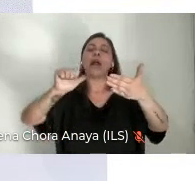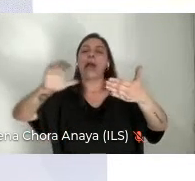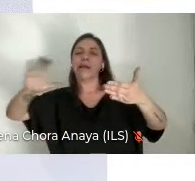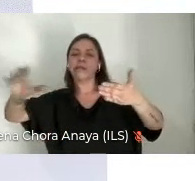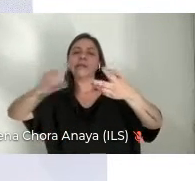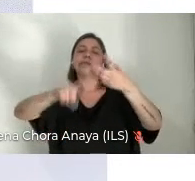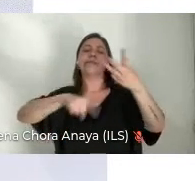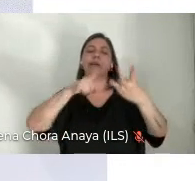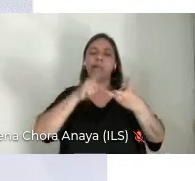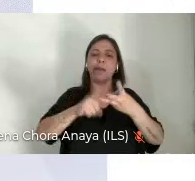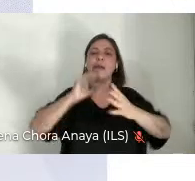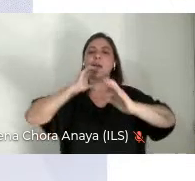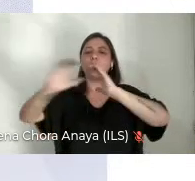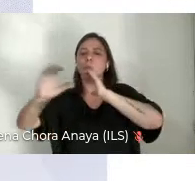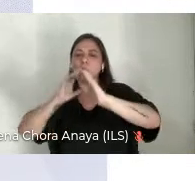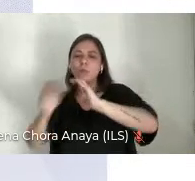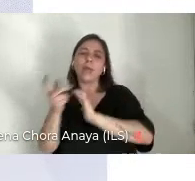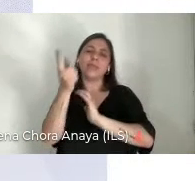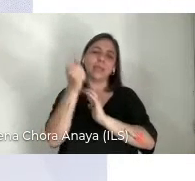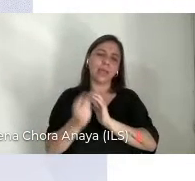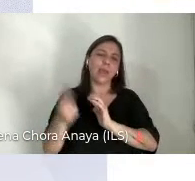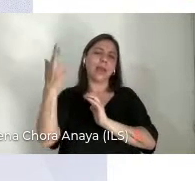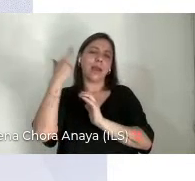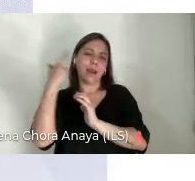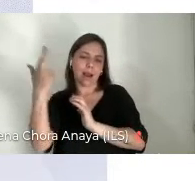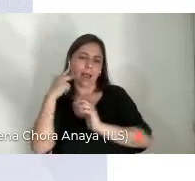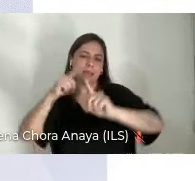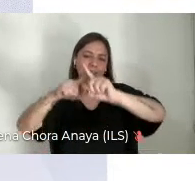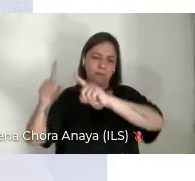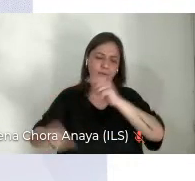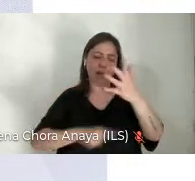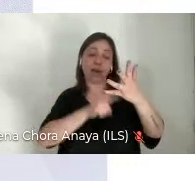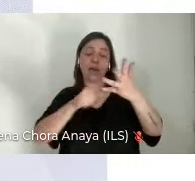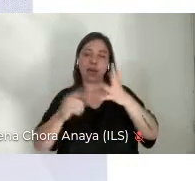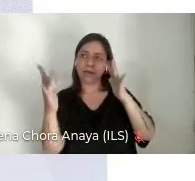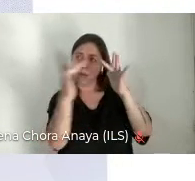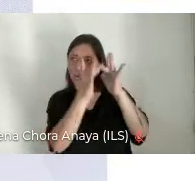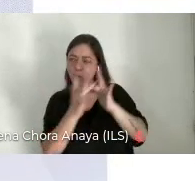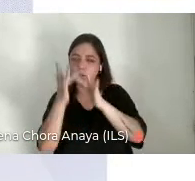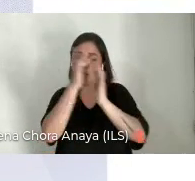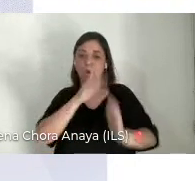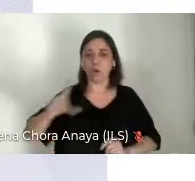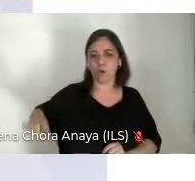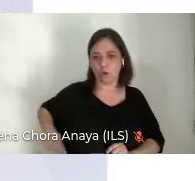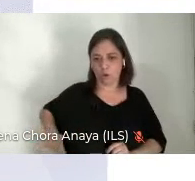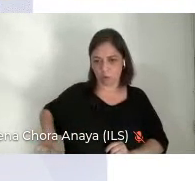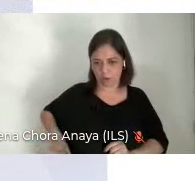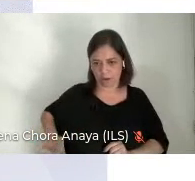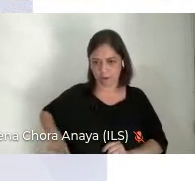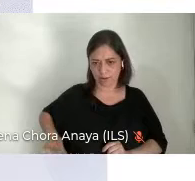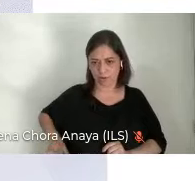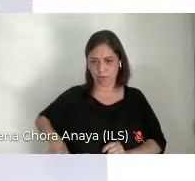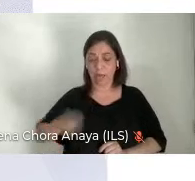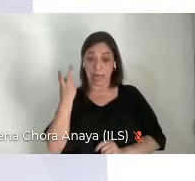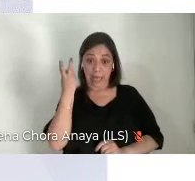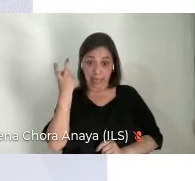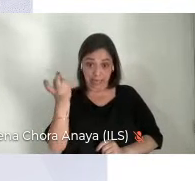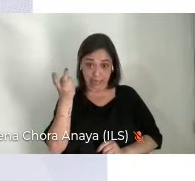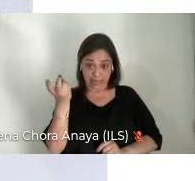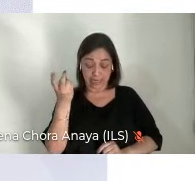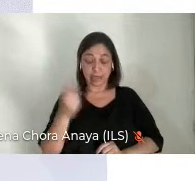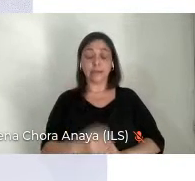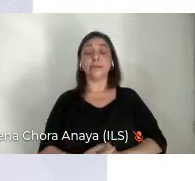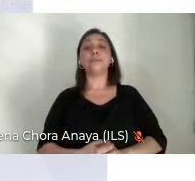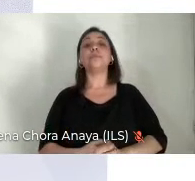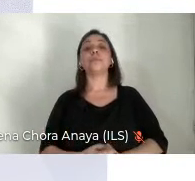la participación abierta, digamos, en esas zonas directamente con el gobernador, que llevaban a definir las perspectivas de cada región basado en lo que